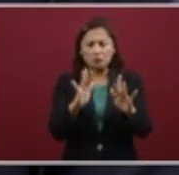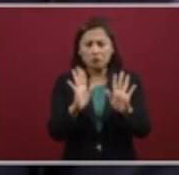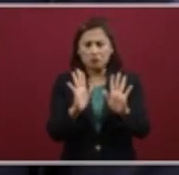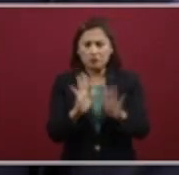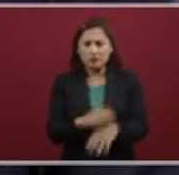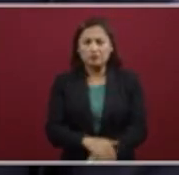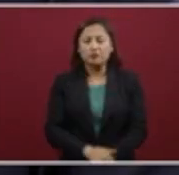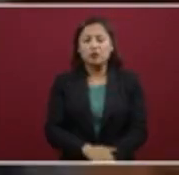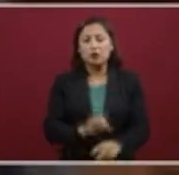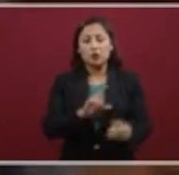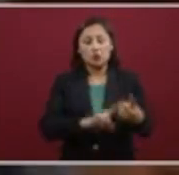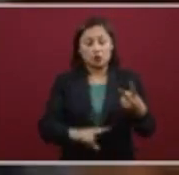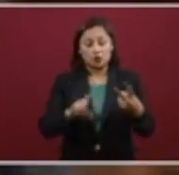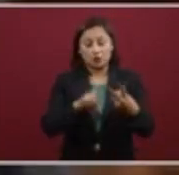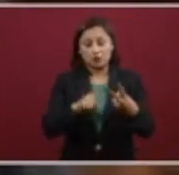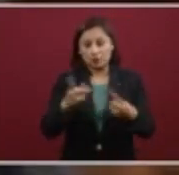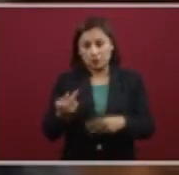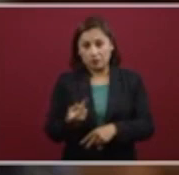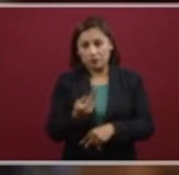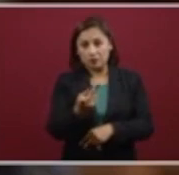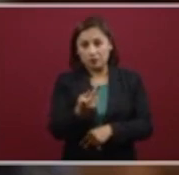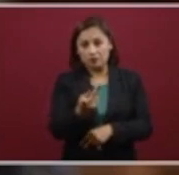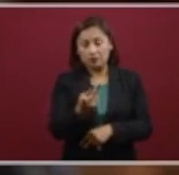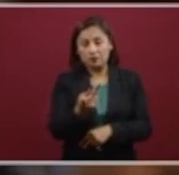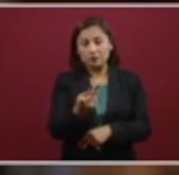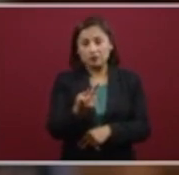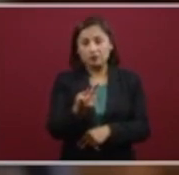si en estos